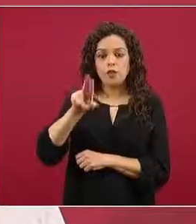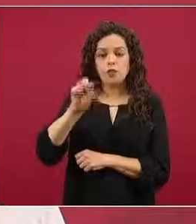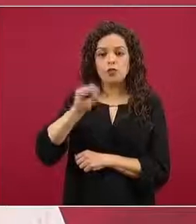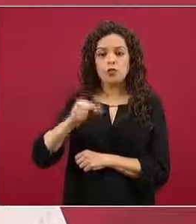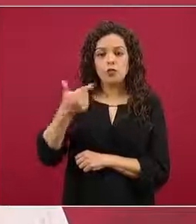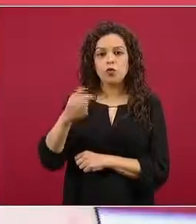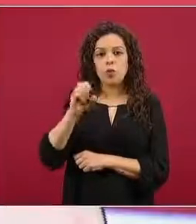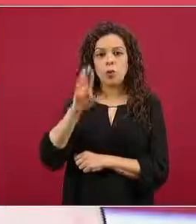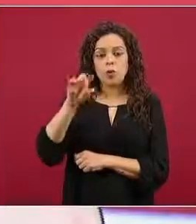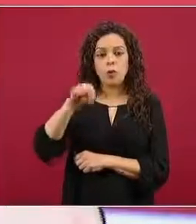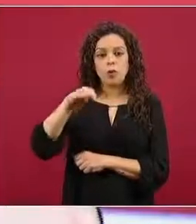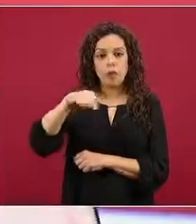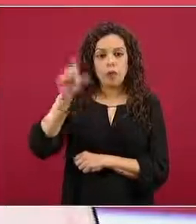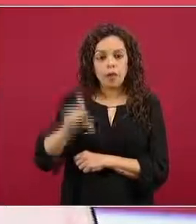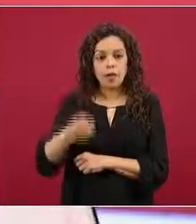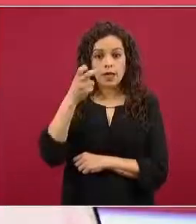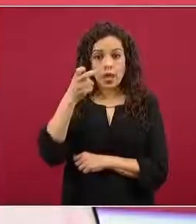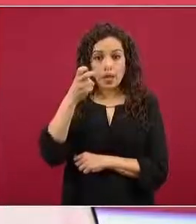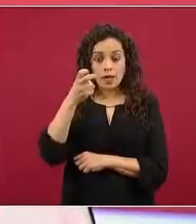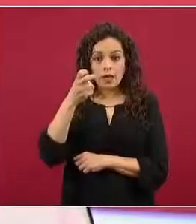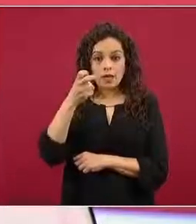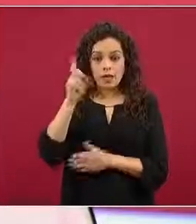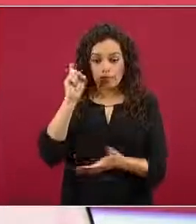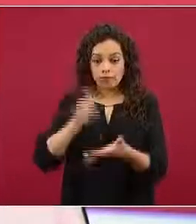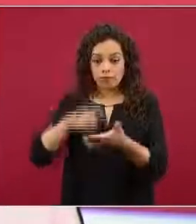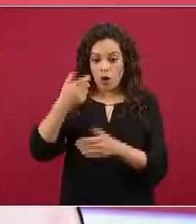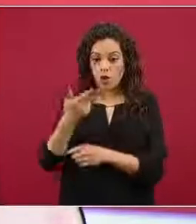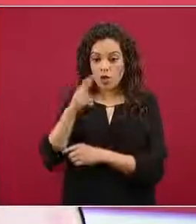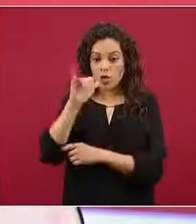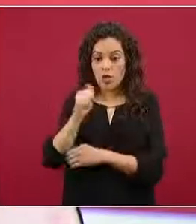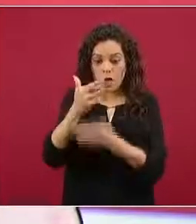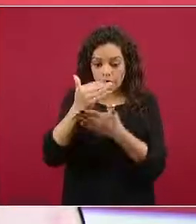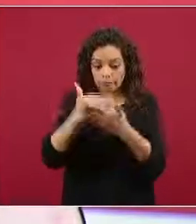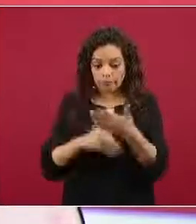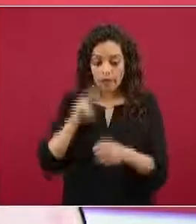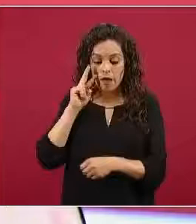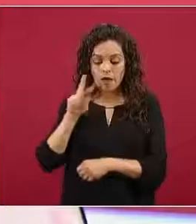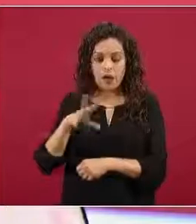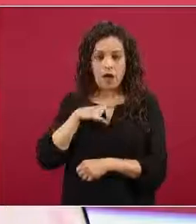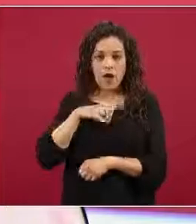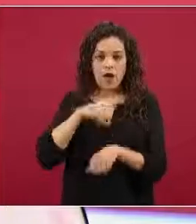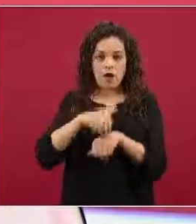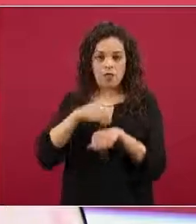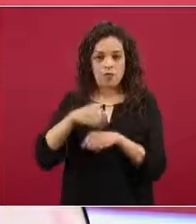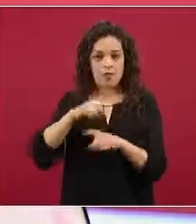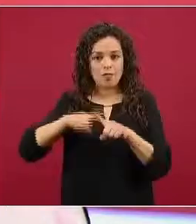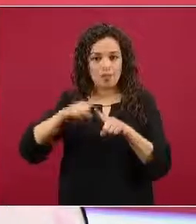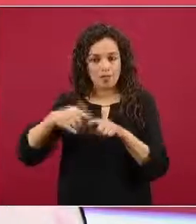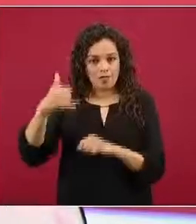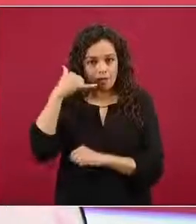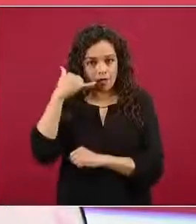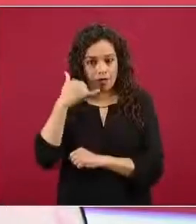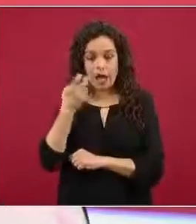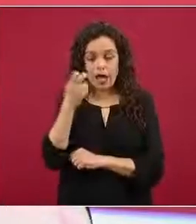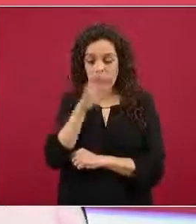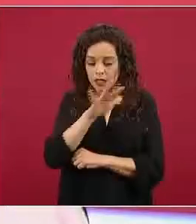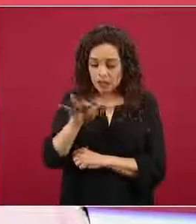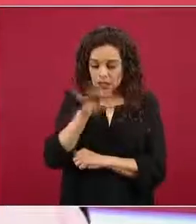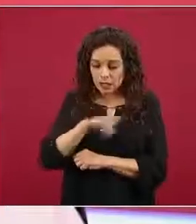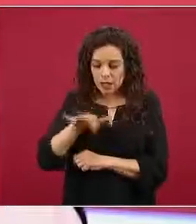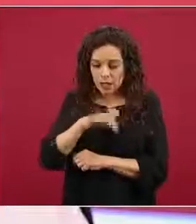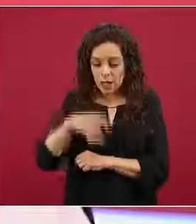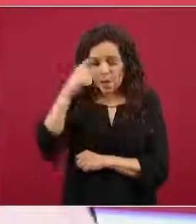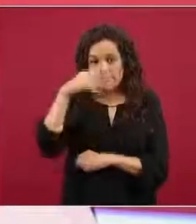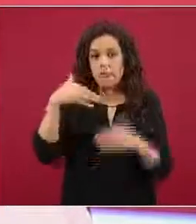www.coronavirus.gov.mx, a descargar esta guía y a darle lectura puntual para que